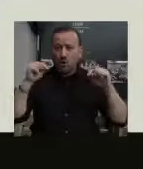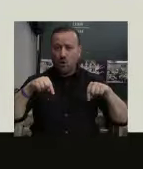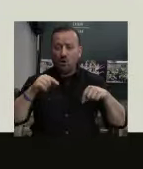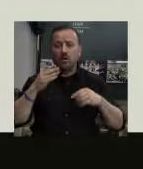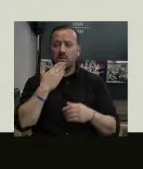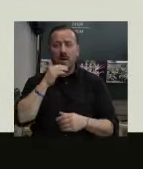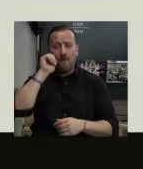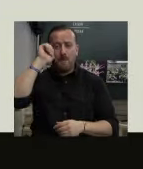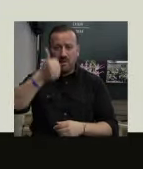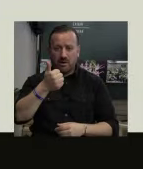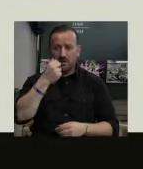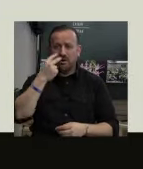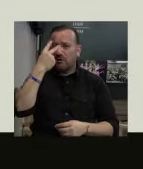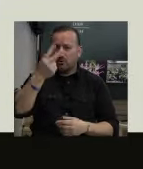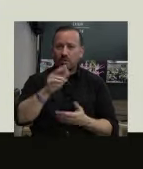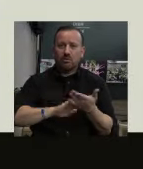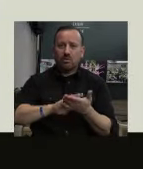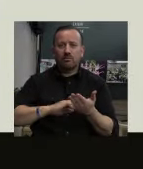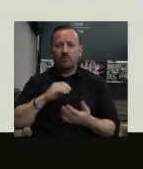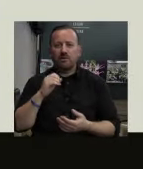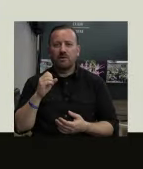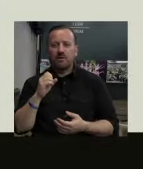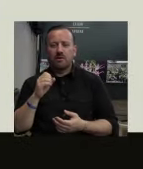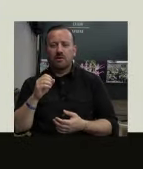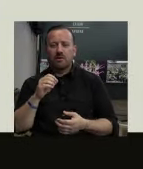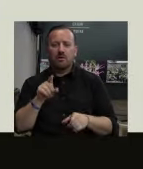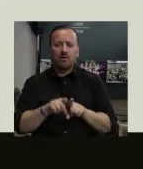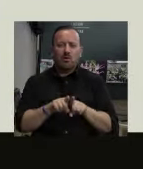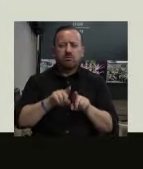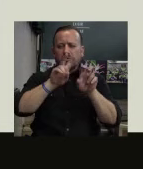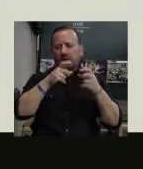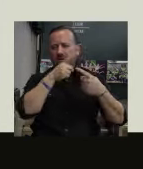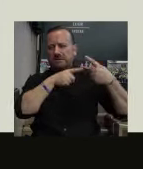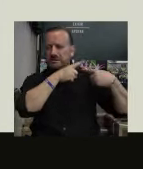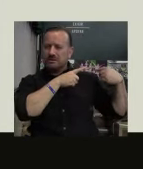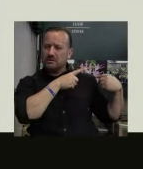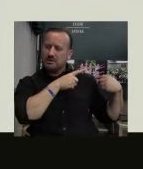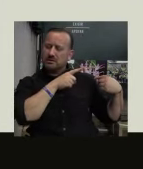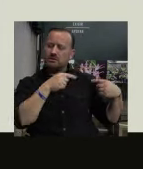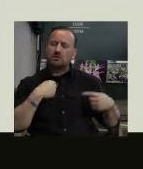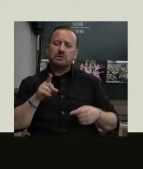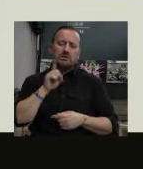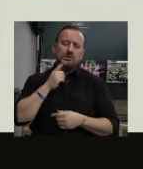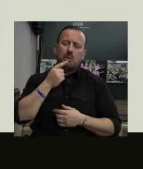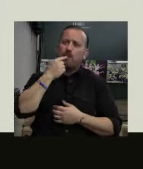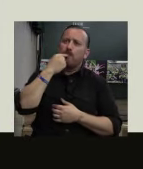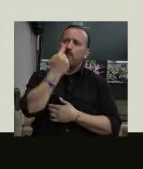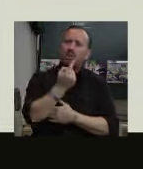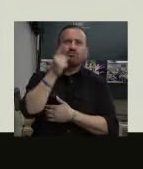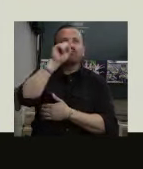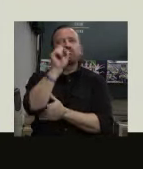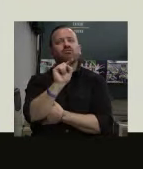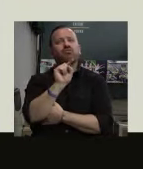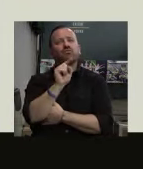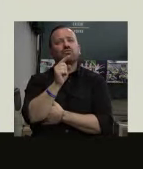mañana en la visión vicerrector prospectiva de la historia pues tengo que preguntarme cómo